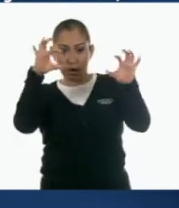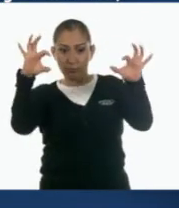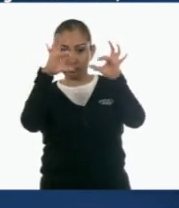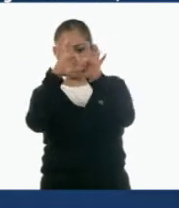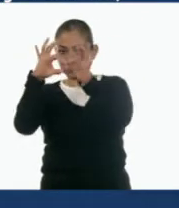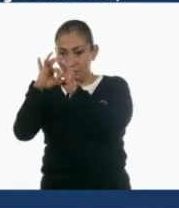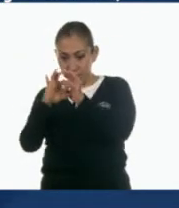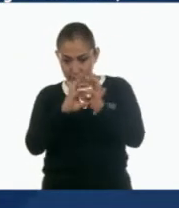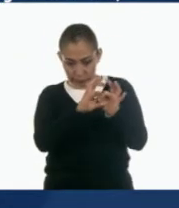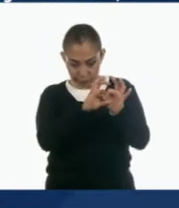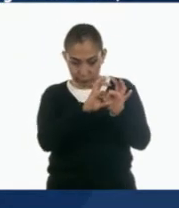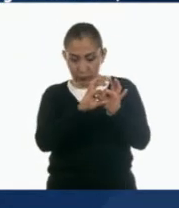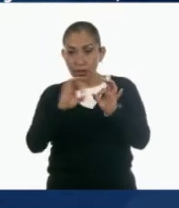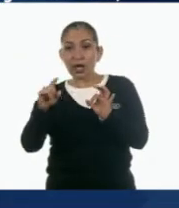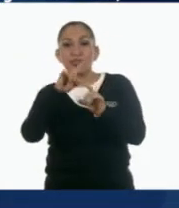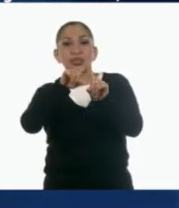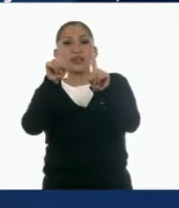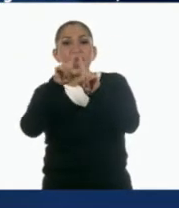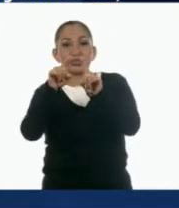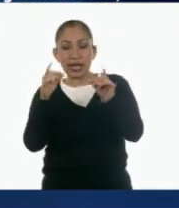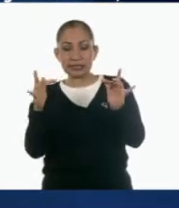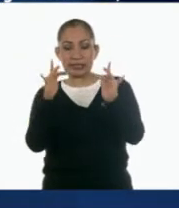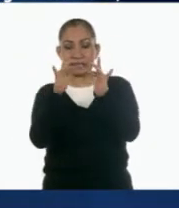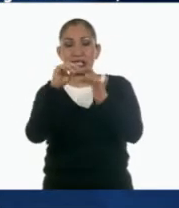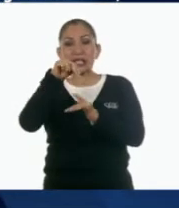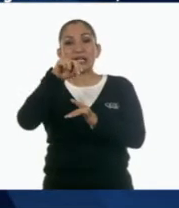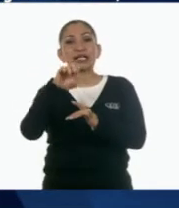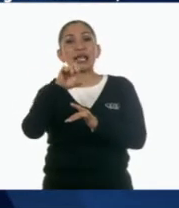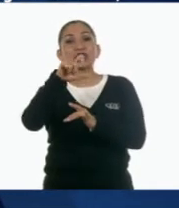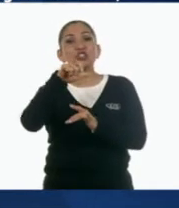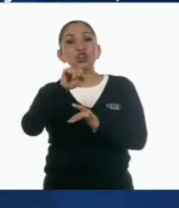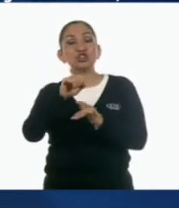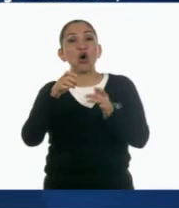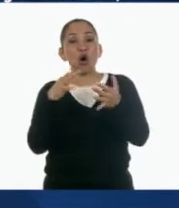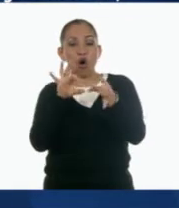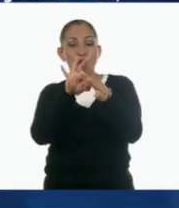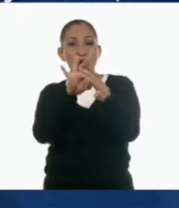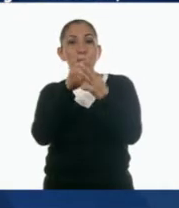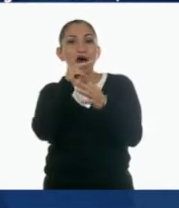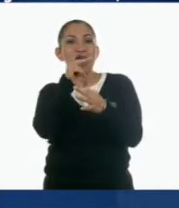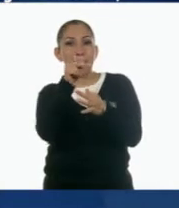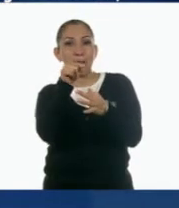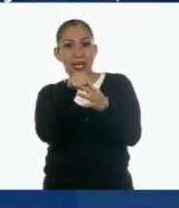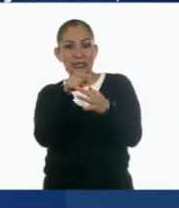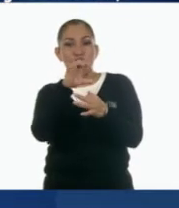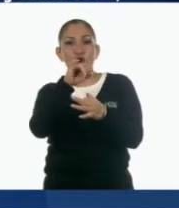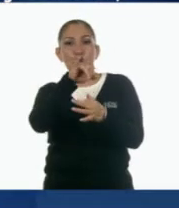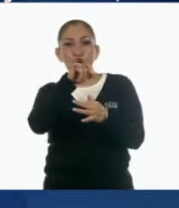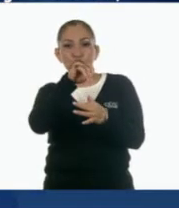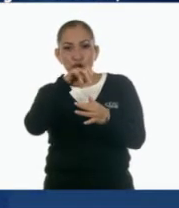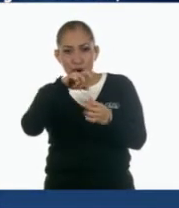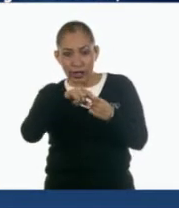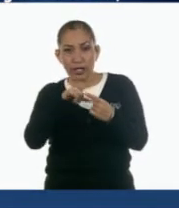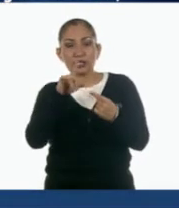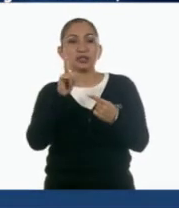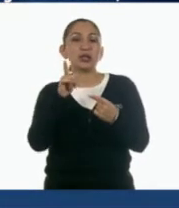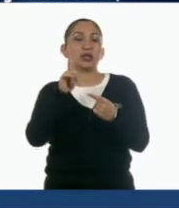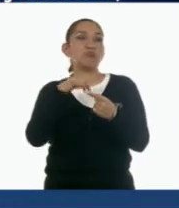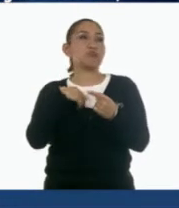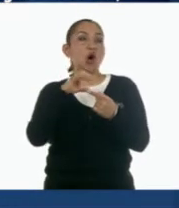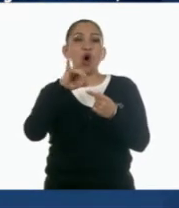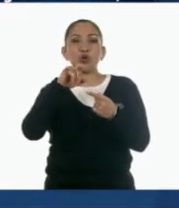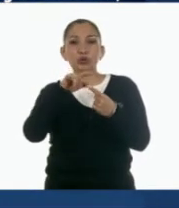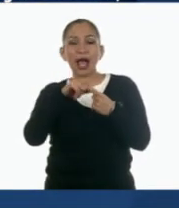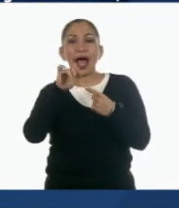han combinado entre sí mediante diversos nexos o elementos de relación, que son conjunciones, locuciones